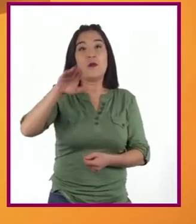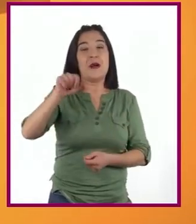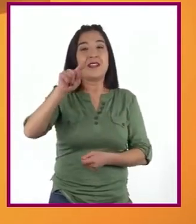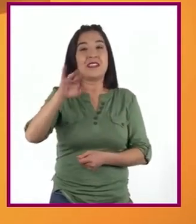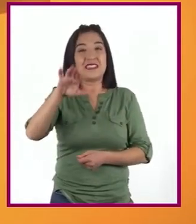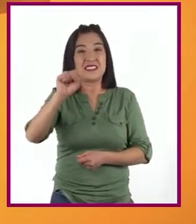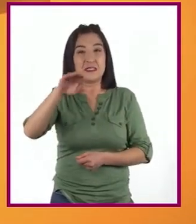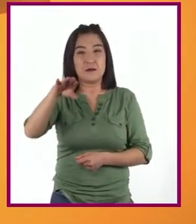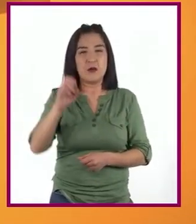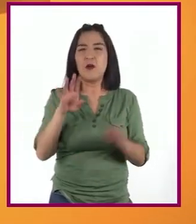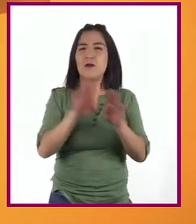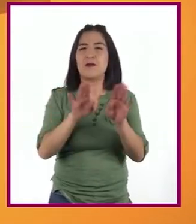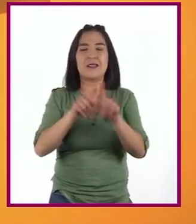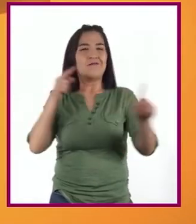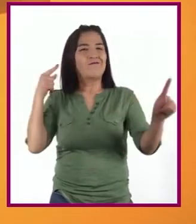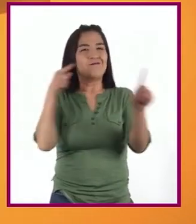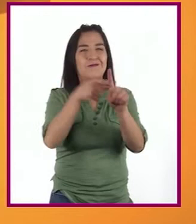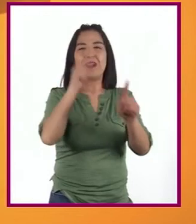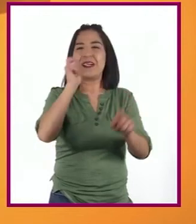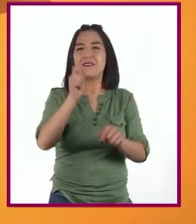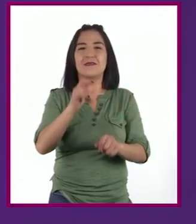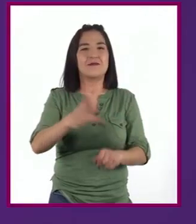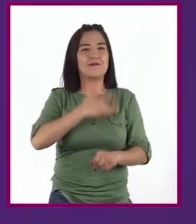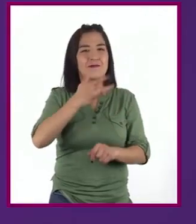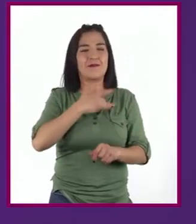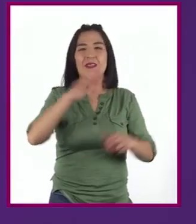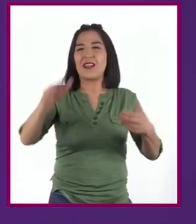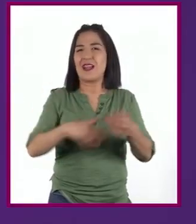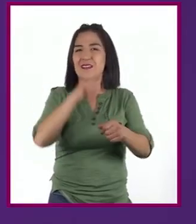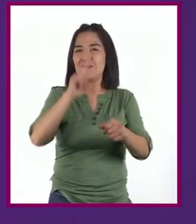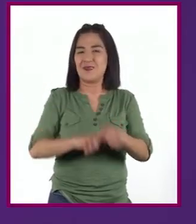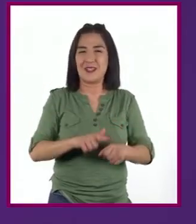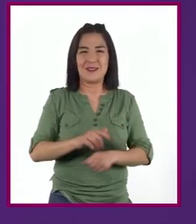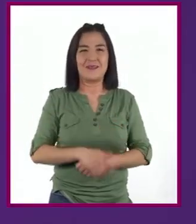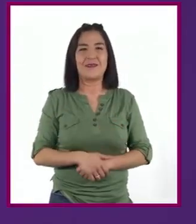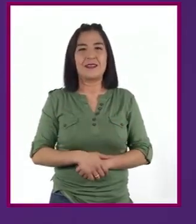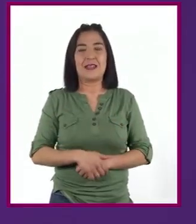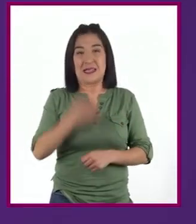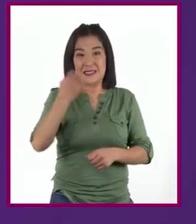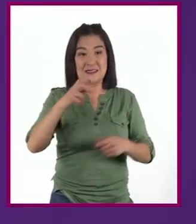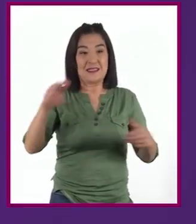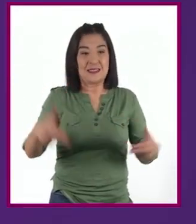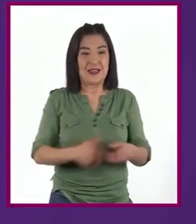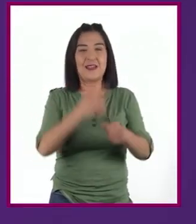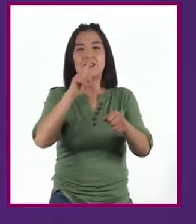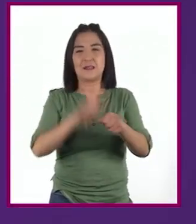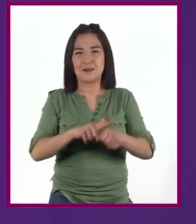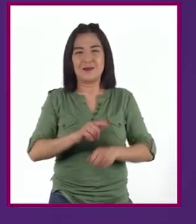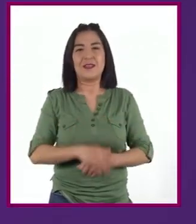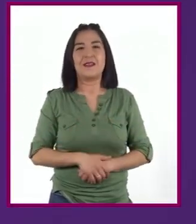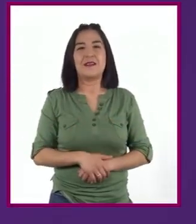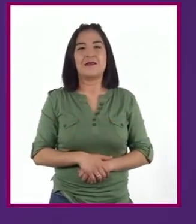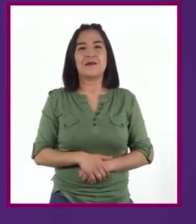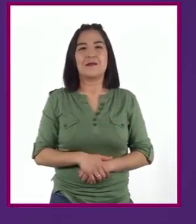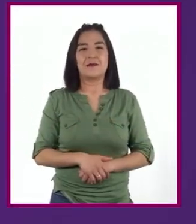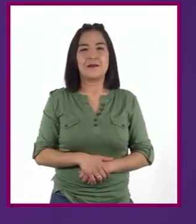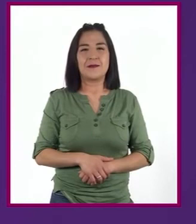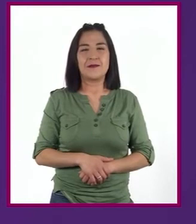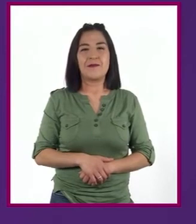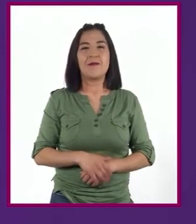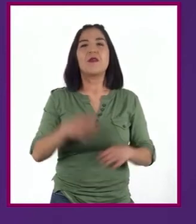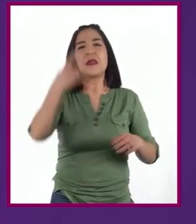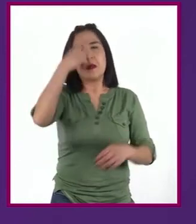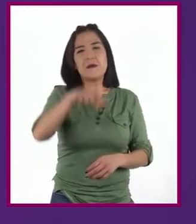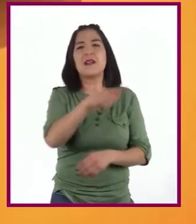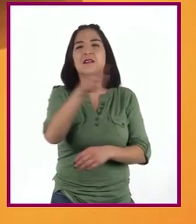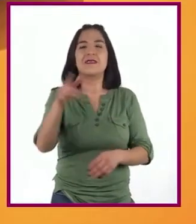un fuerte énfasis al sentimiento nacionalista. El nacionalismo. El nacionalismo fue para